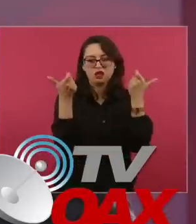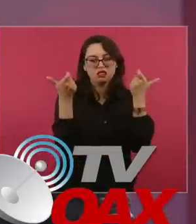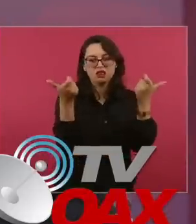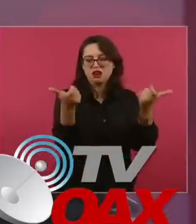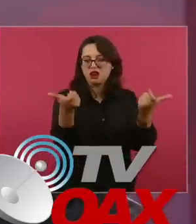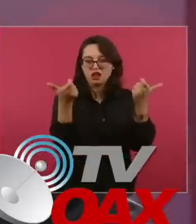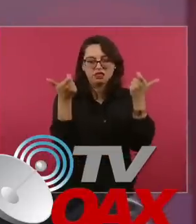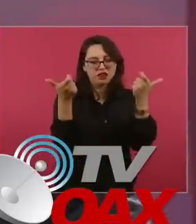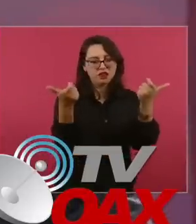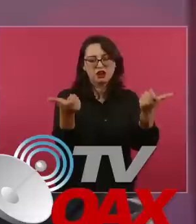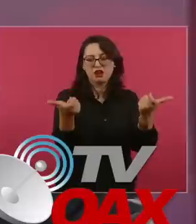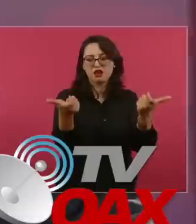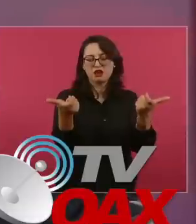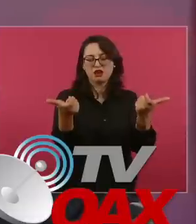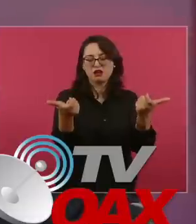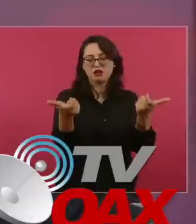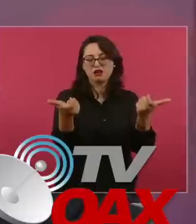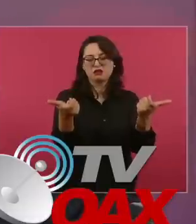Y